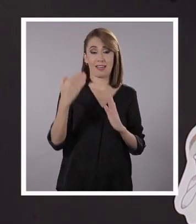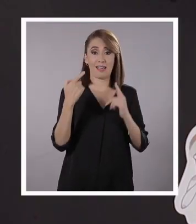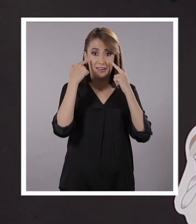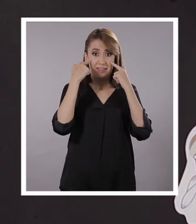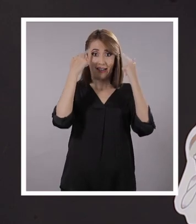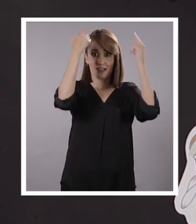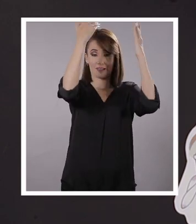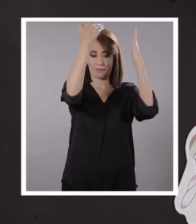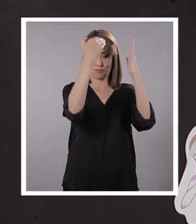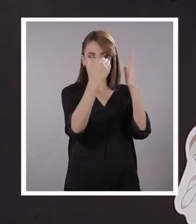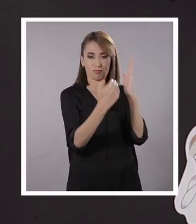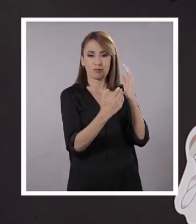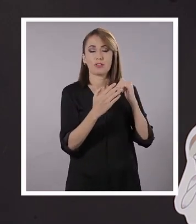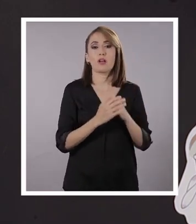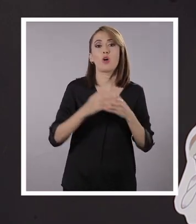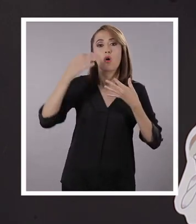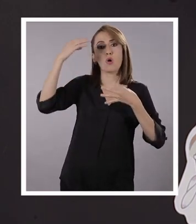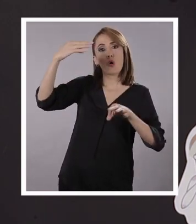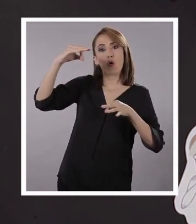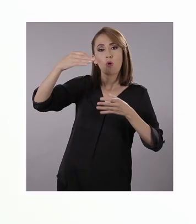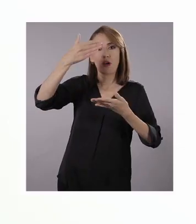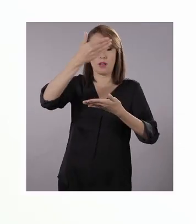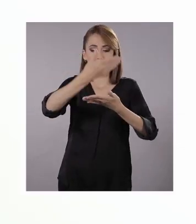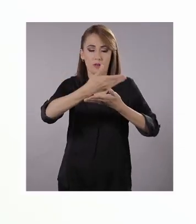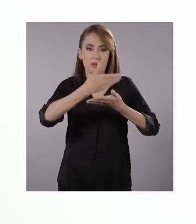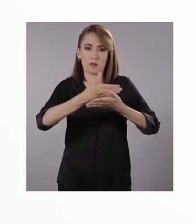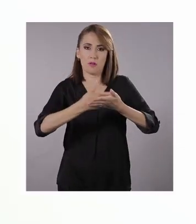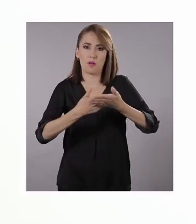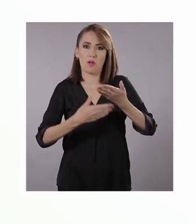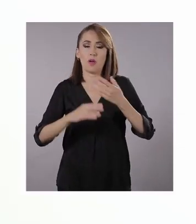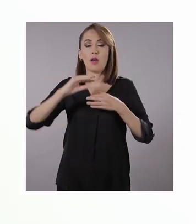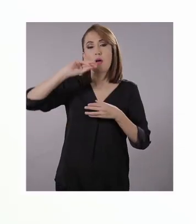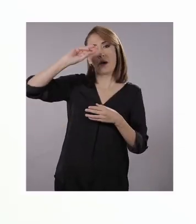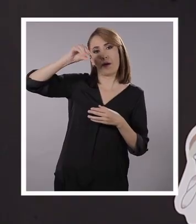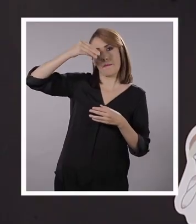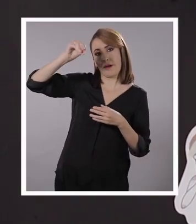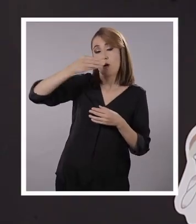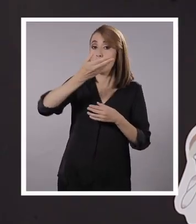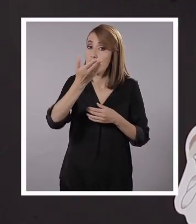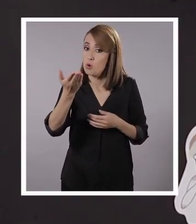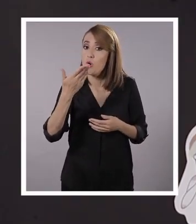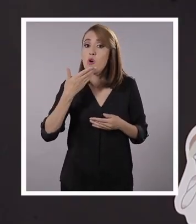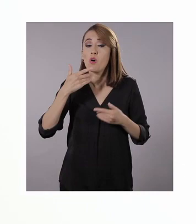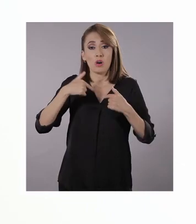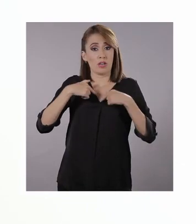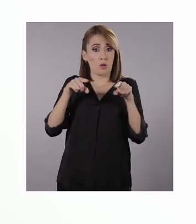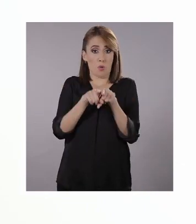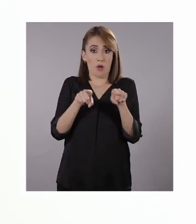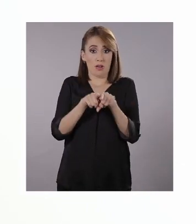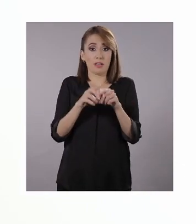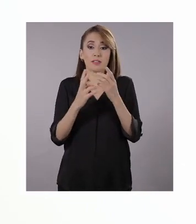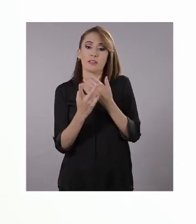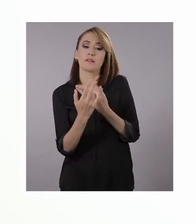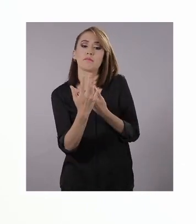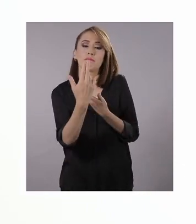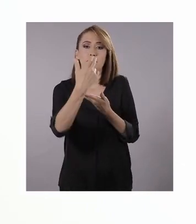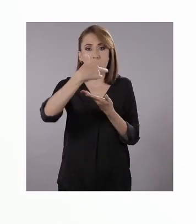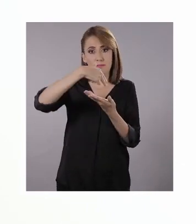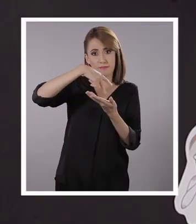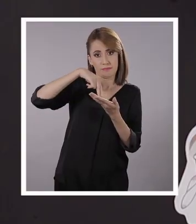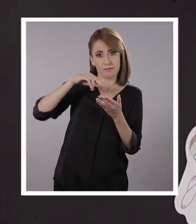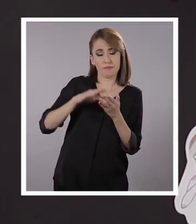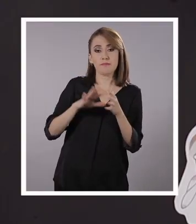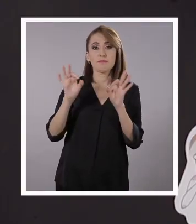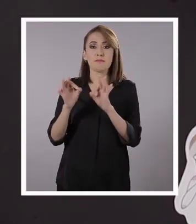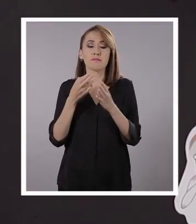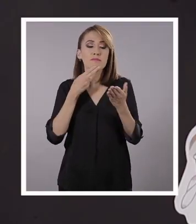nuestro portafolio, sí, y vamos a utilizar una hoja de papel en blanco o una cartulina, marcadores. Y si quieren hacerlo como yo lo hice,